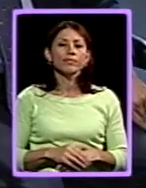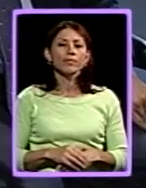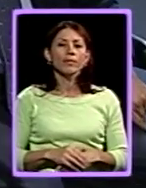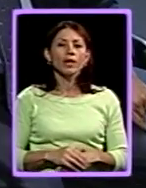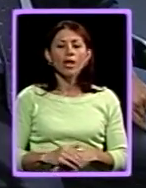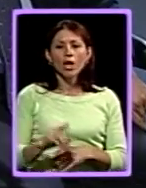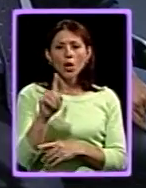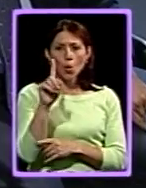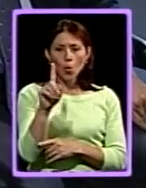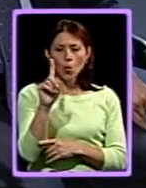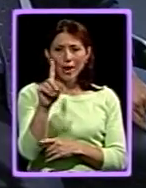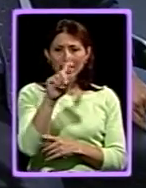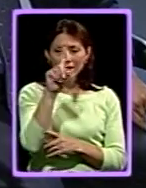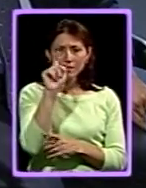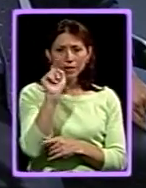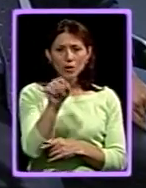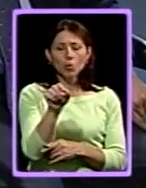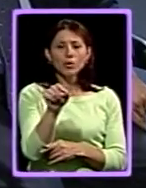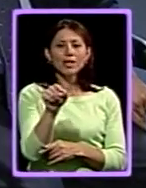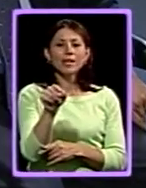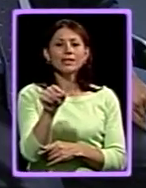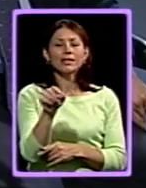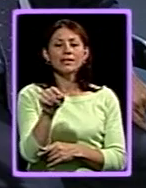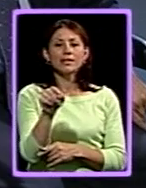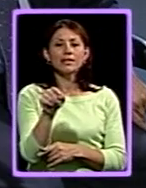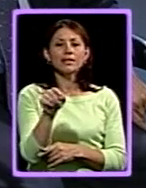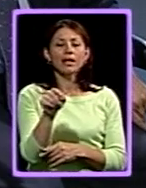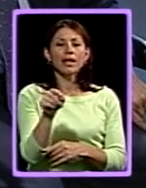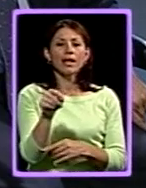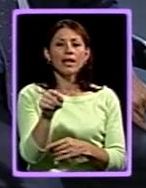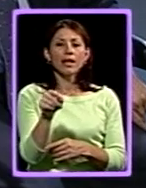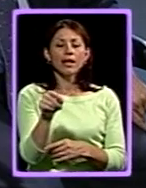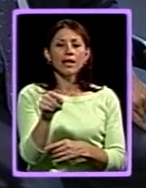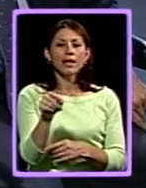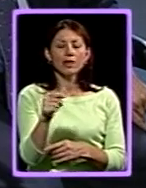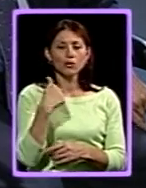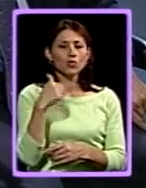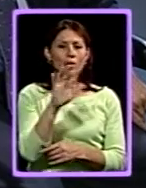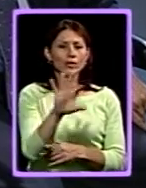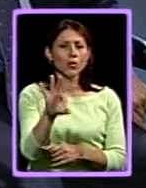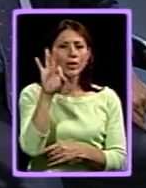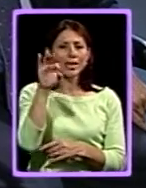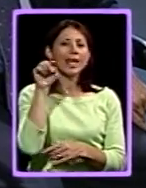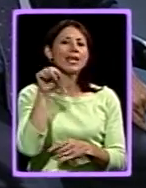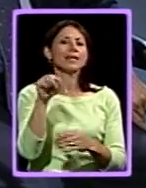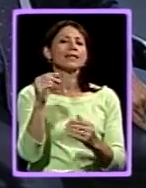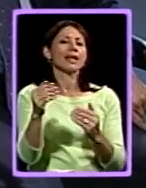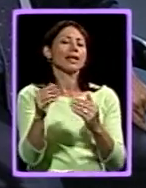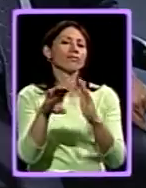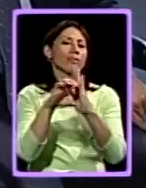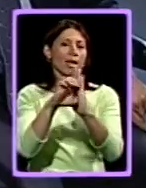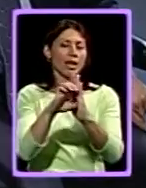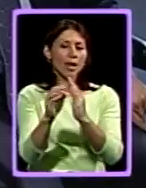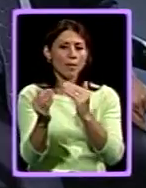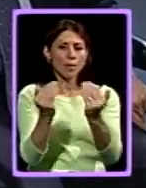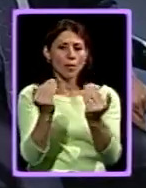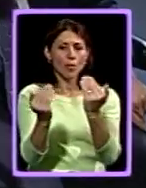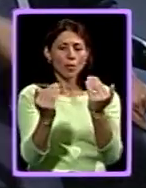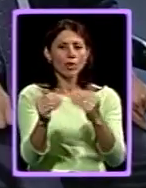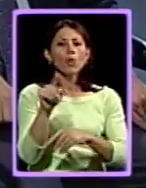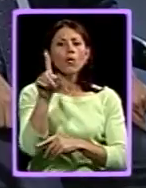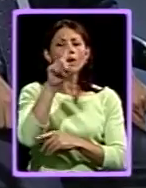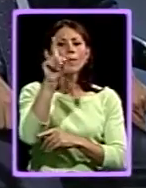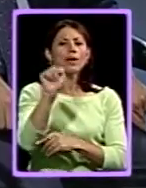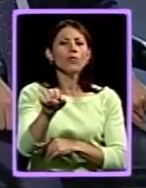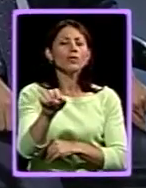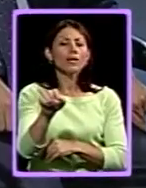una de las preguntas que saldría de eso, y por eso escogí esa pregunta, es: ¿acertaría